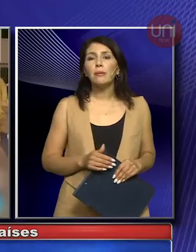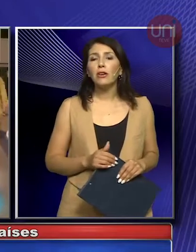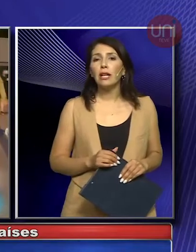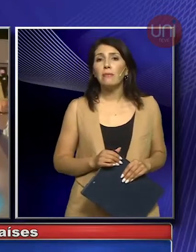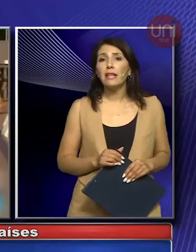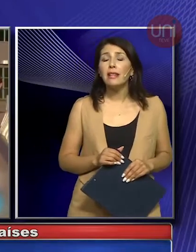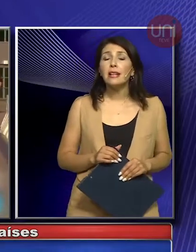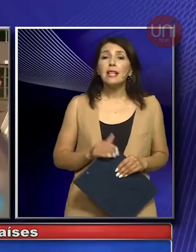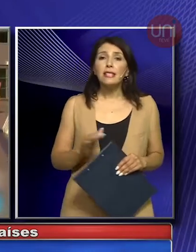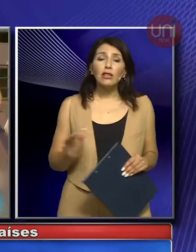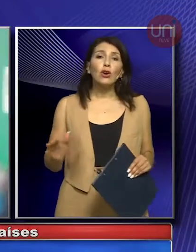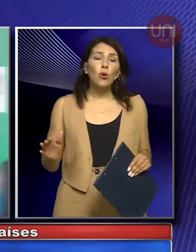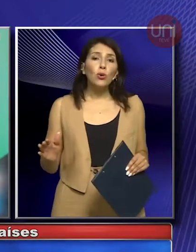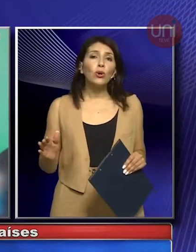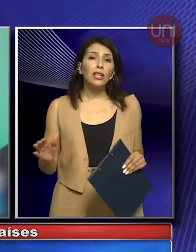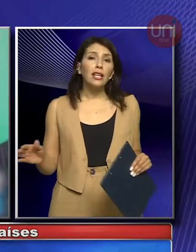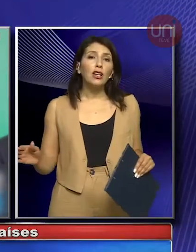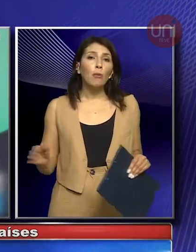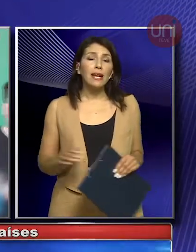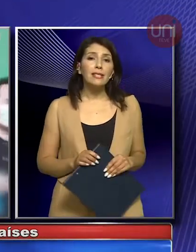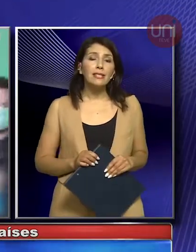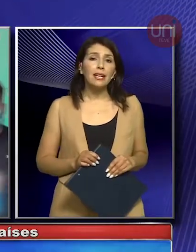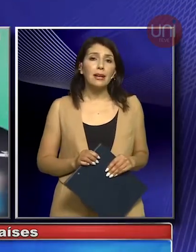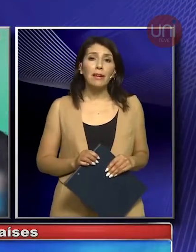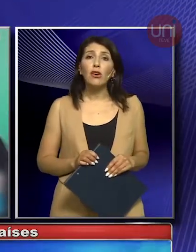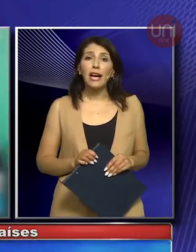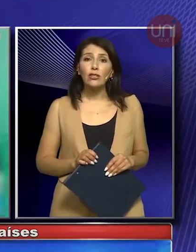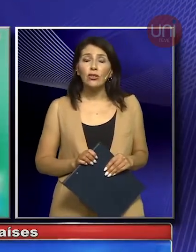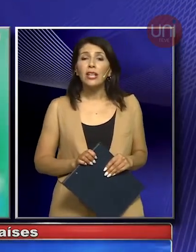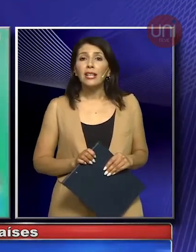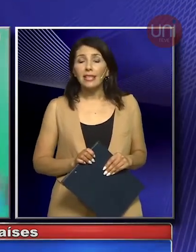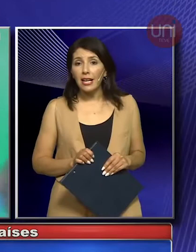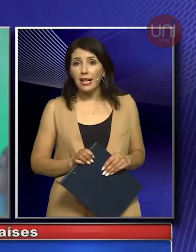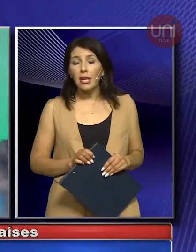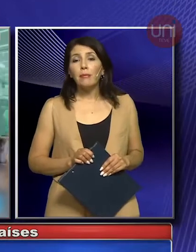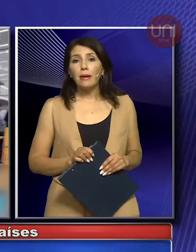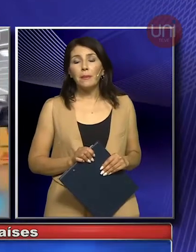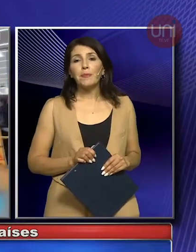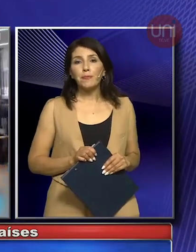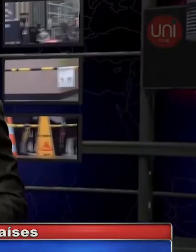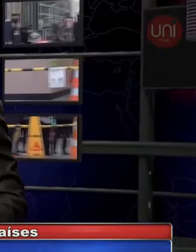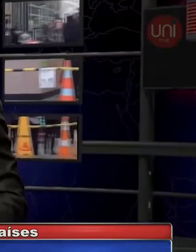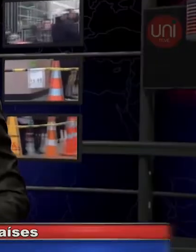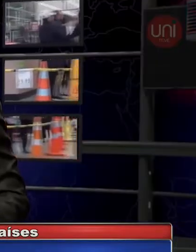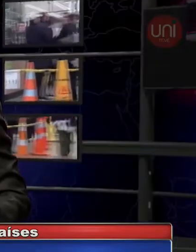muy severos con las medidas siendo uno de los países que menos casos tiene